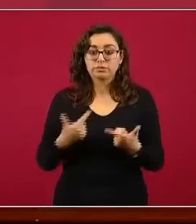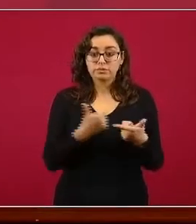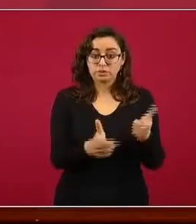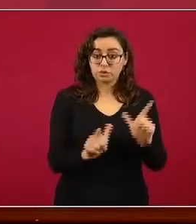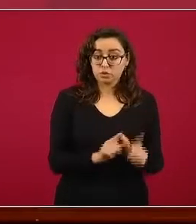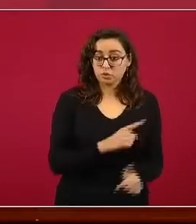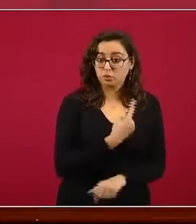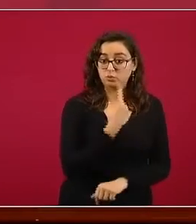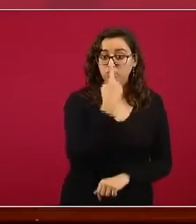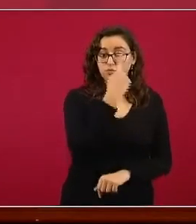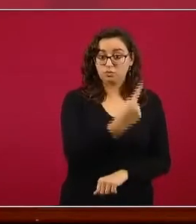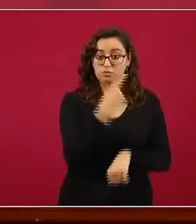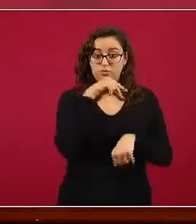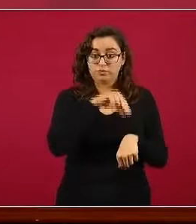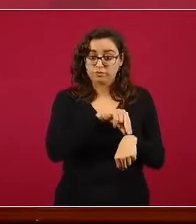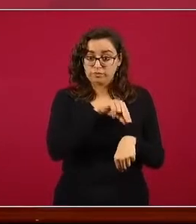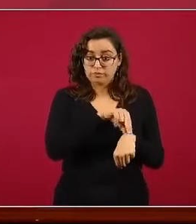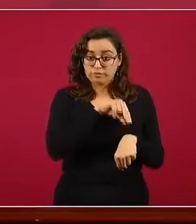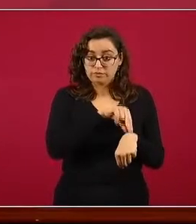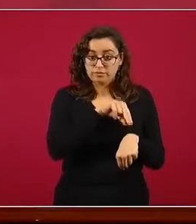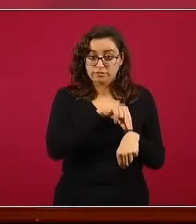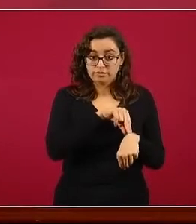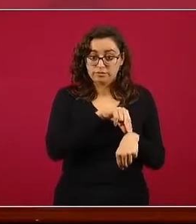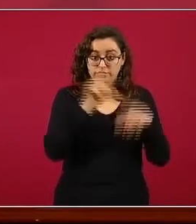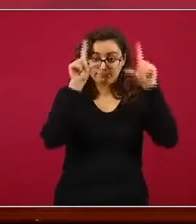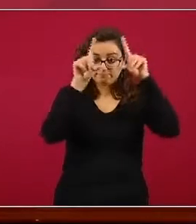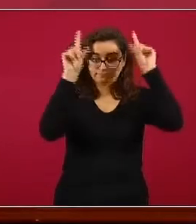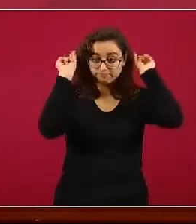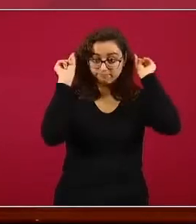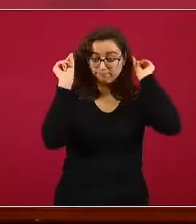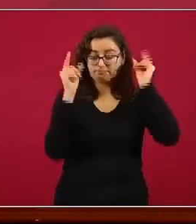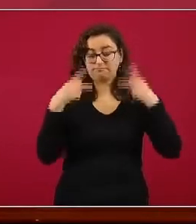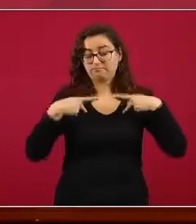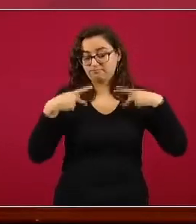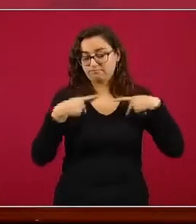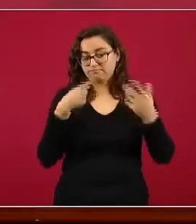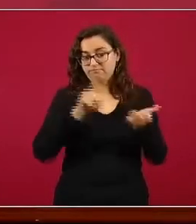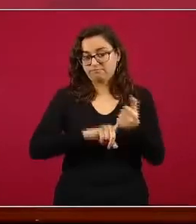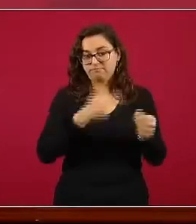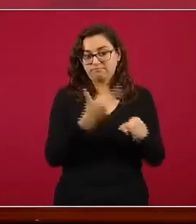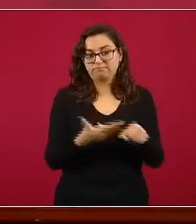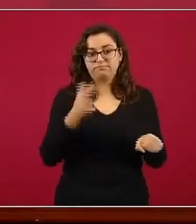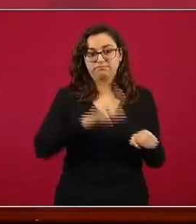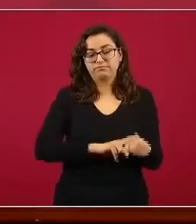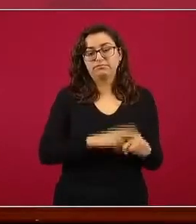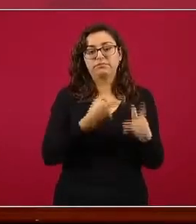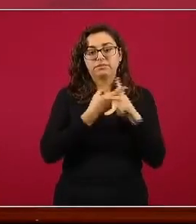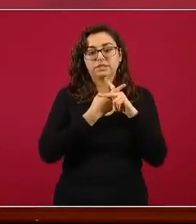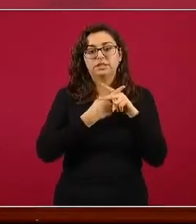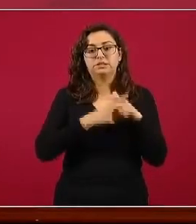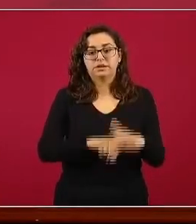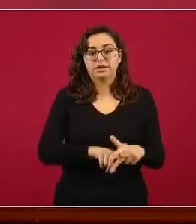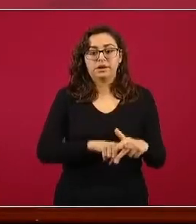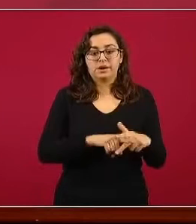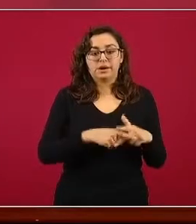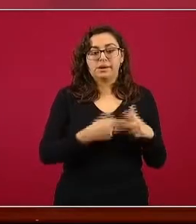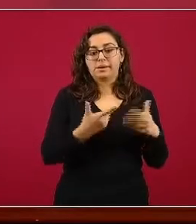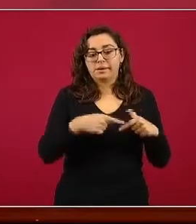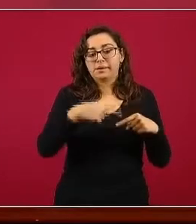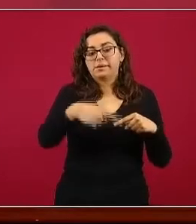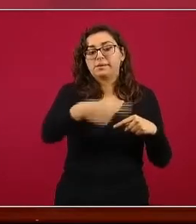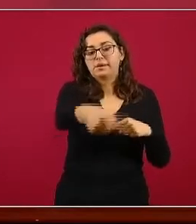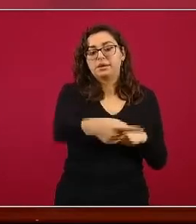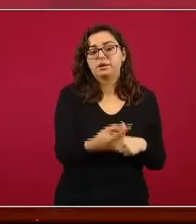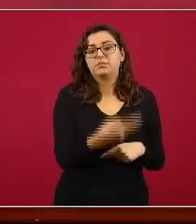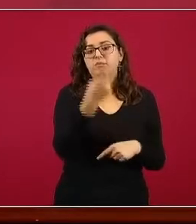el personal de salud, y dentro de esa fase 1 el arranque será en las últimas 2 semanas de diciembre. Estamos